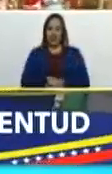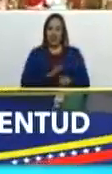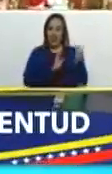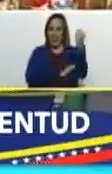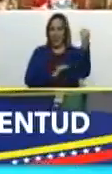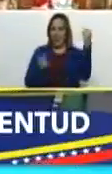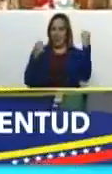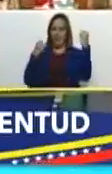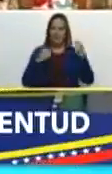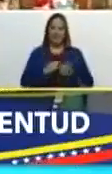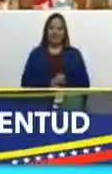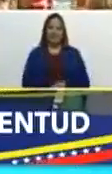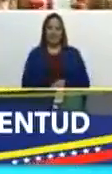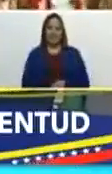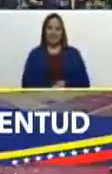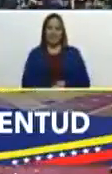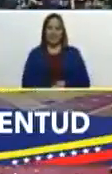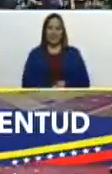Duro.